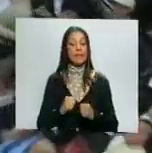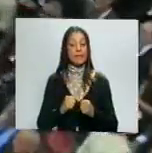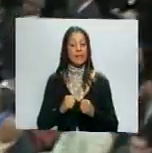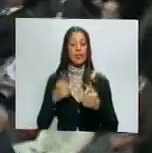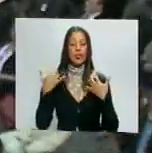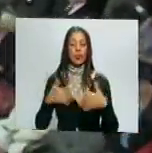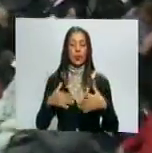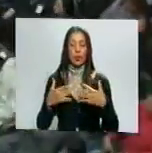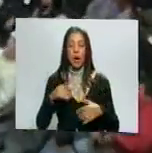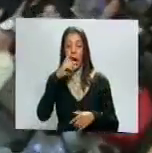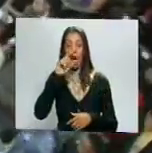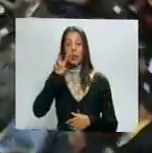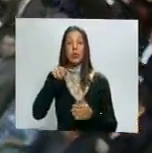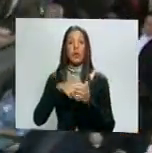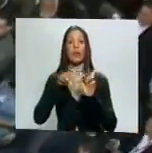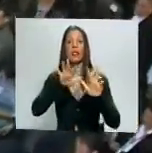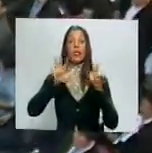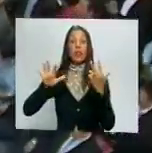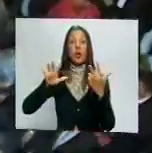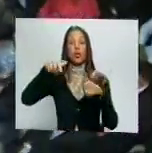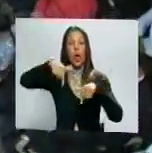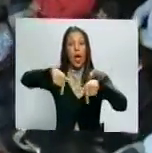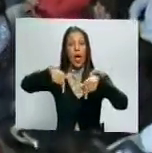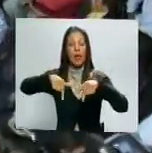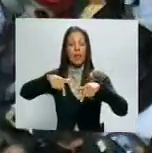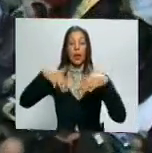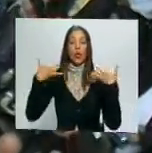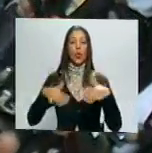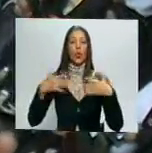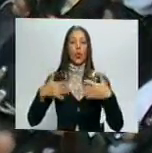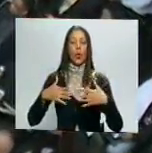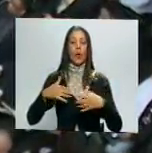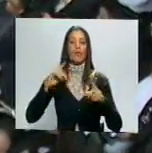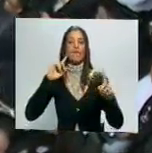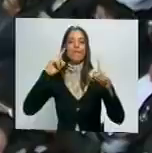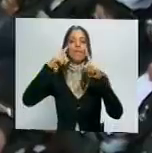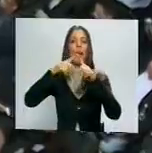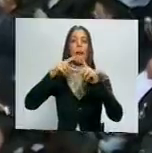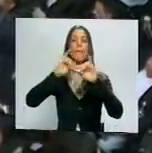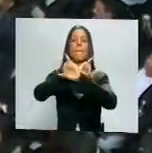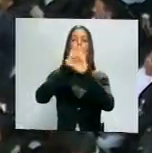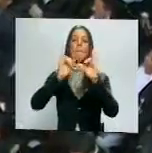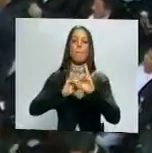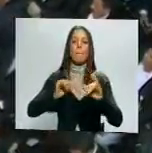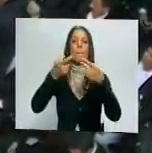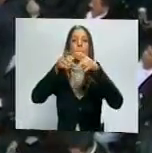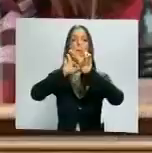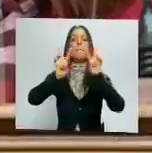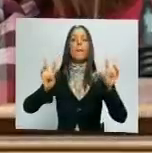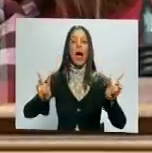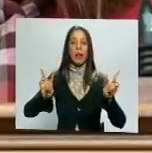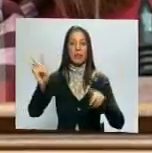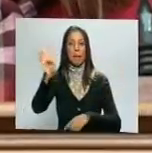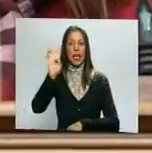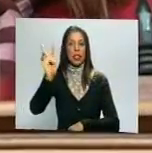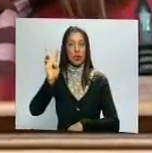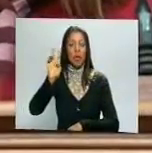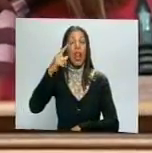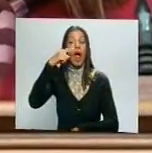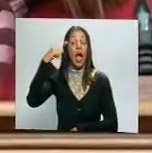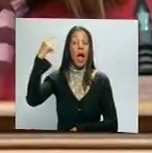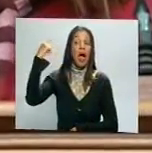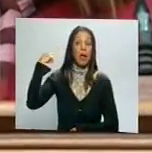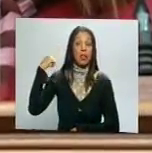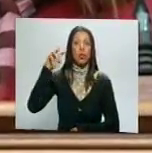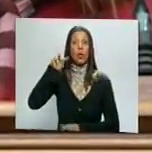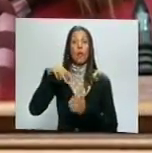Nosotros este año 2018 tenemos que consolidar la paz que el pueblo conquistó en